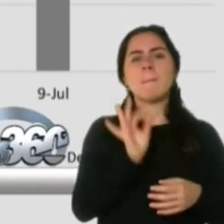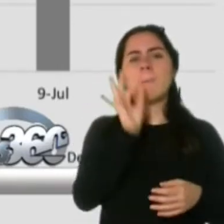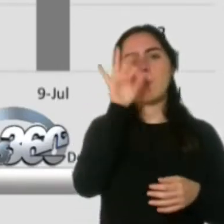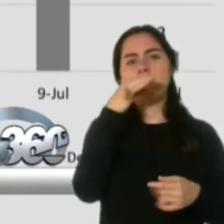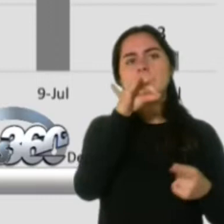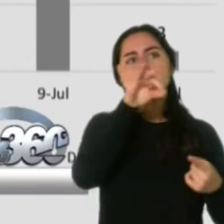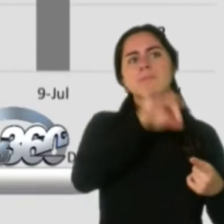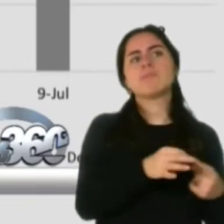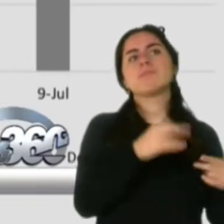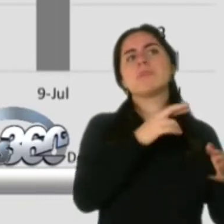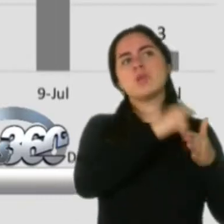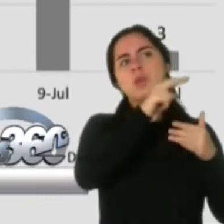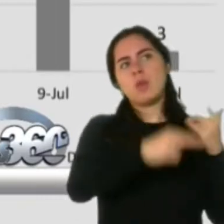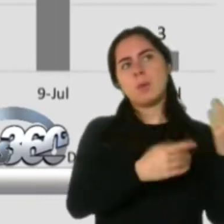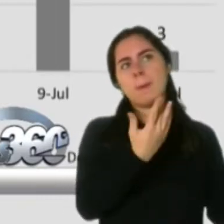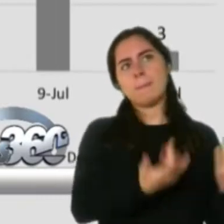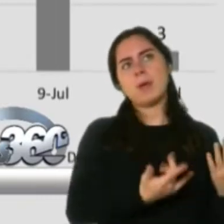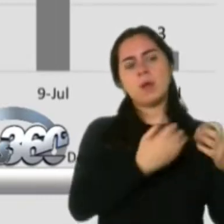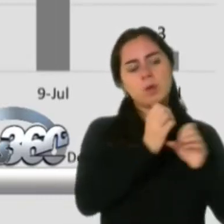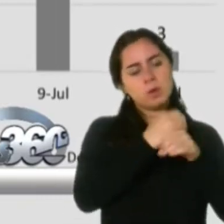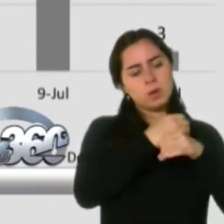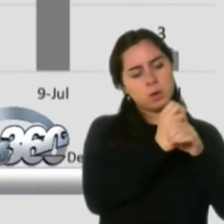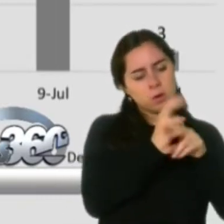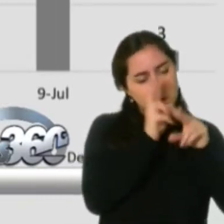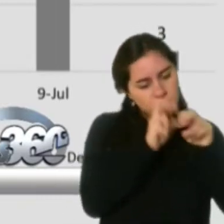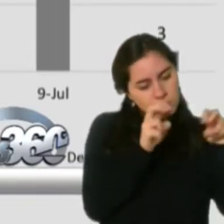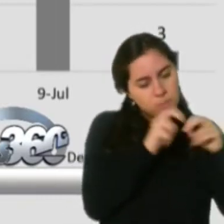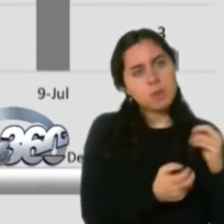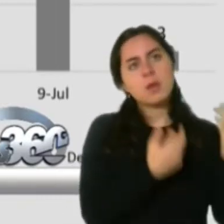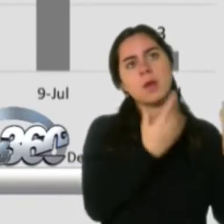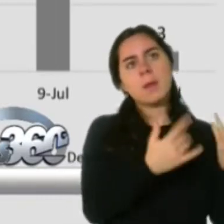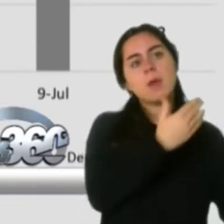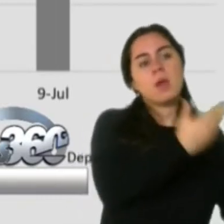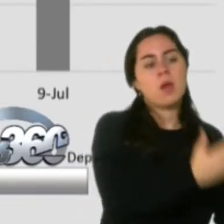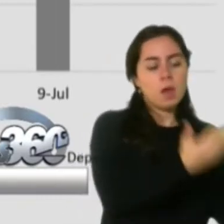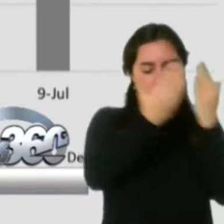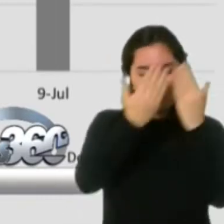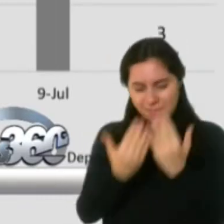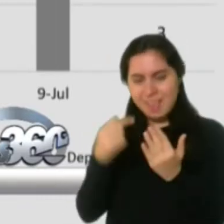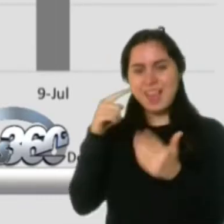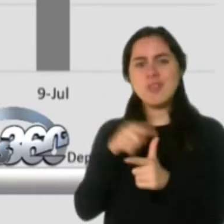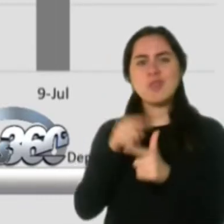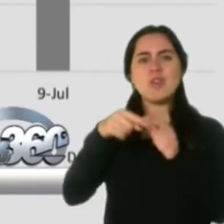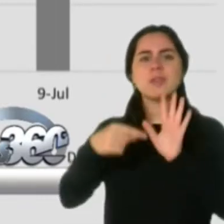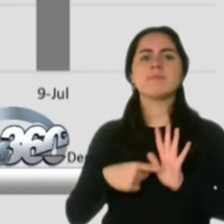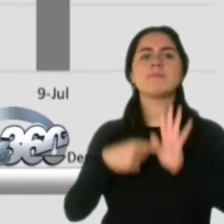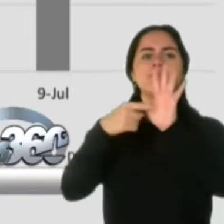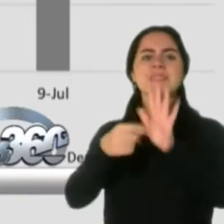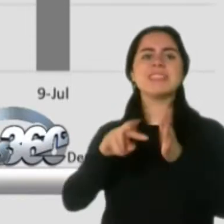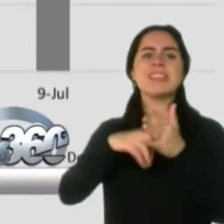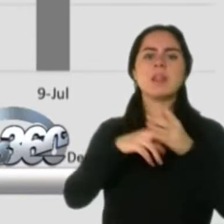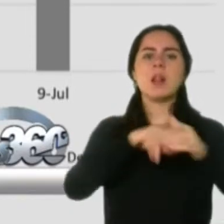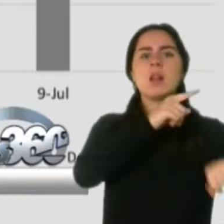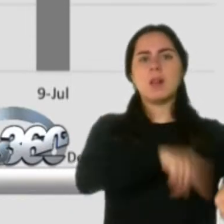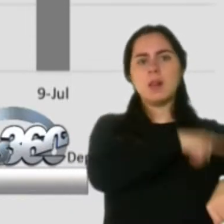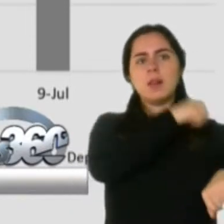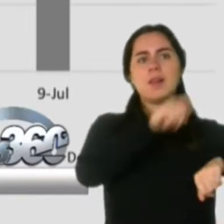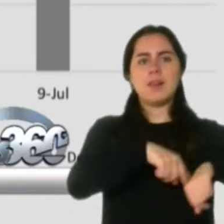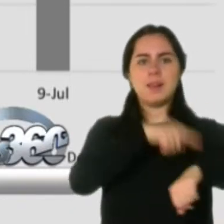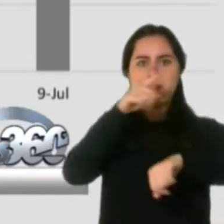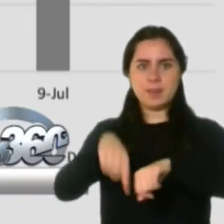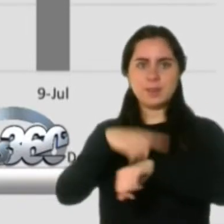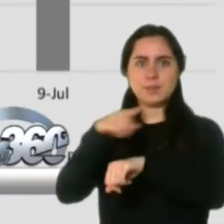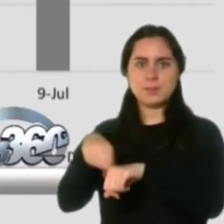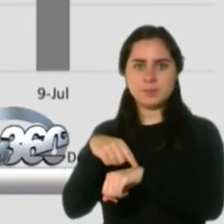resultados y los laboratorios hacen llegar esos resultados al Departamento de Salud. Por lo tanto, ese día que